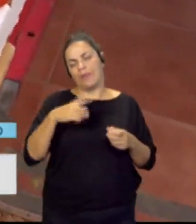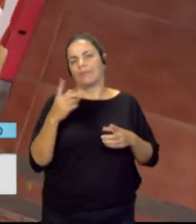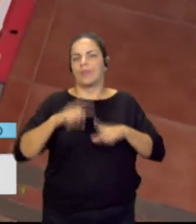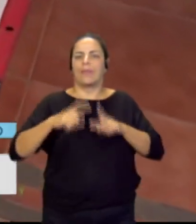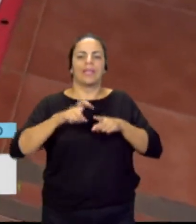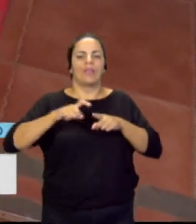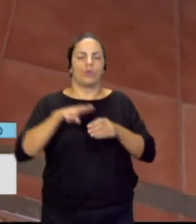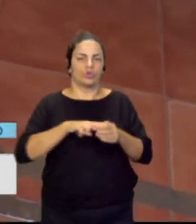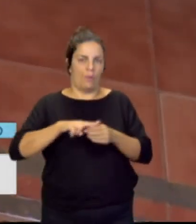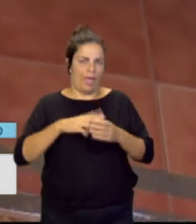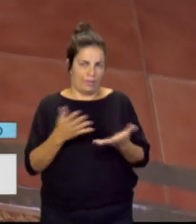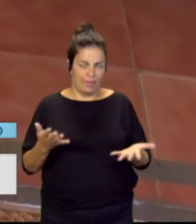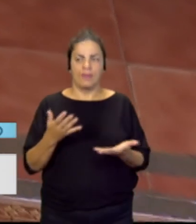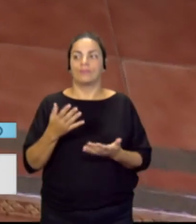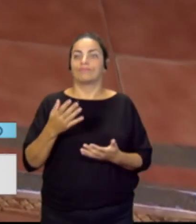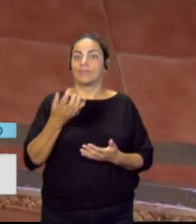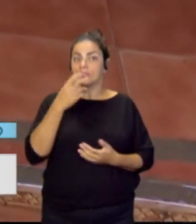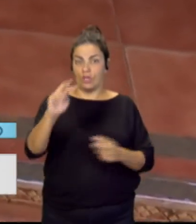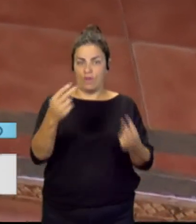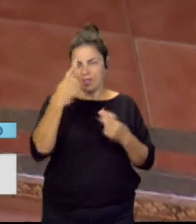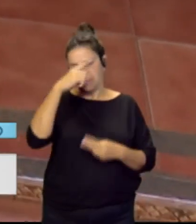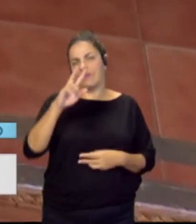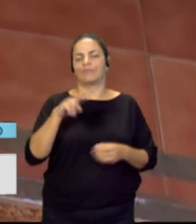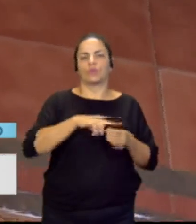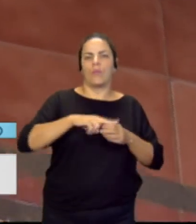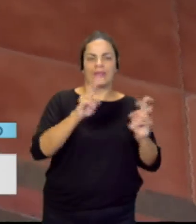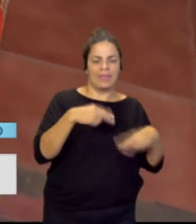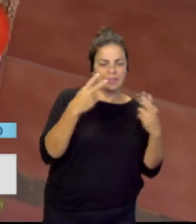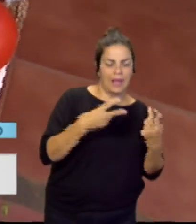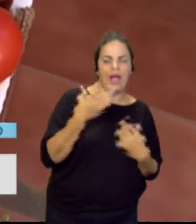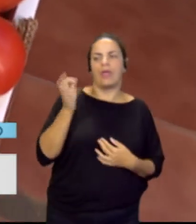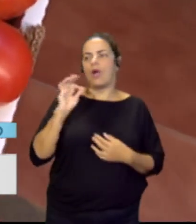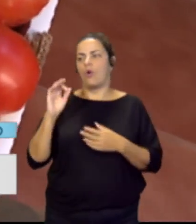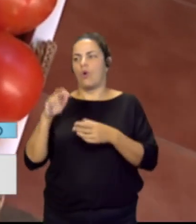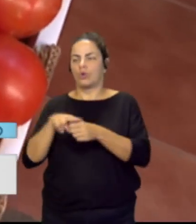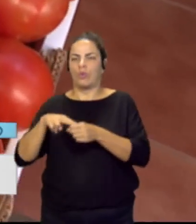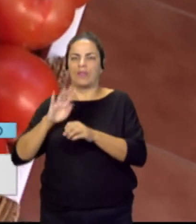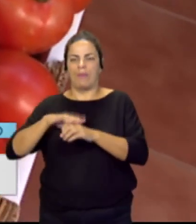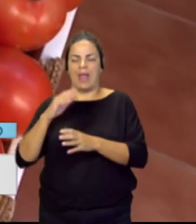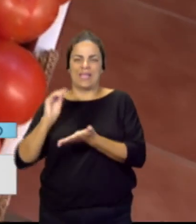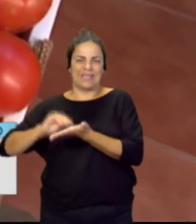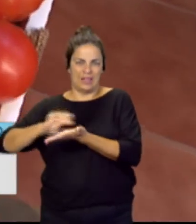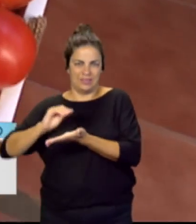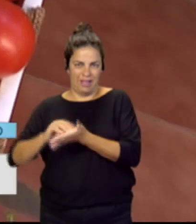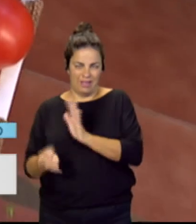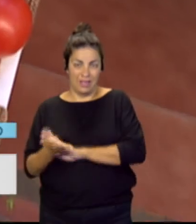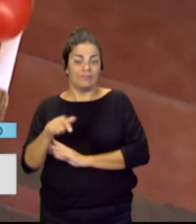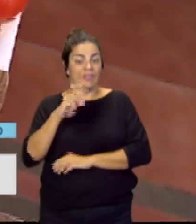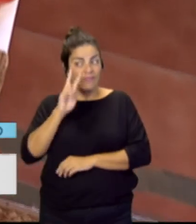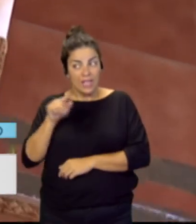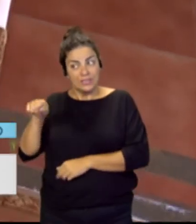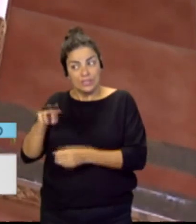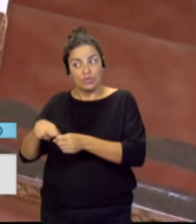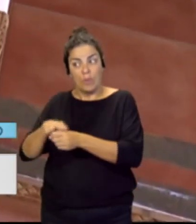tomates como saben las personas que nos están viendo tenemos tomate de ensalada o tomate también para salsa ahí están viendo tomate de ensalada y